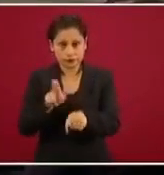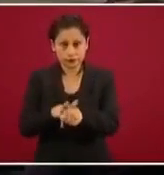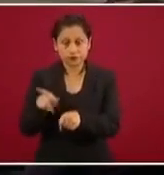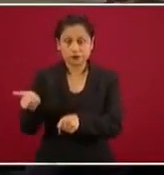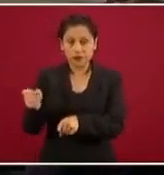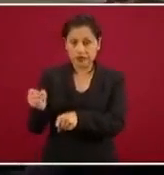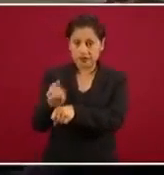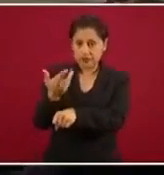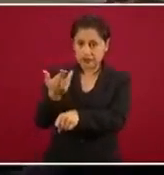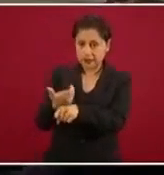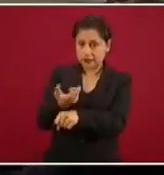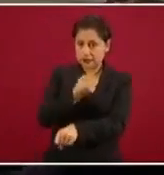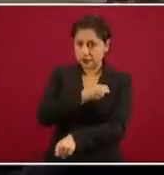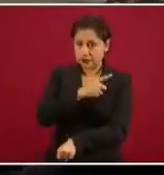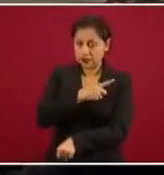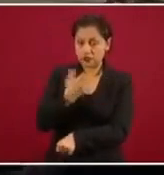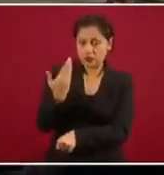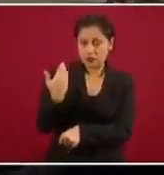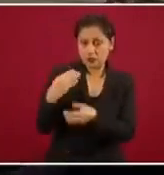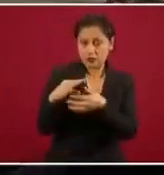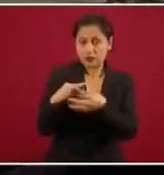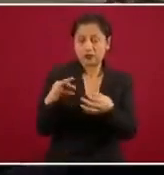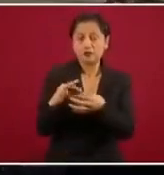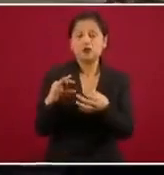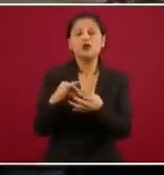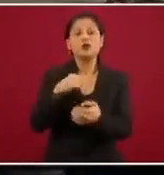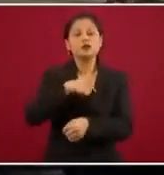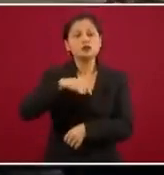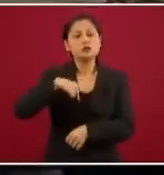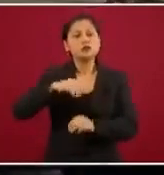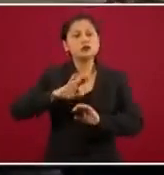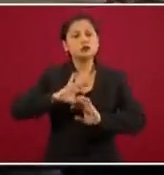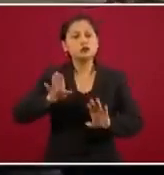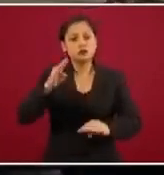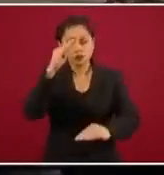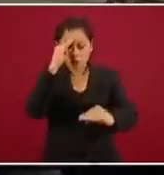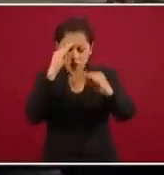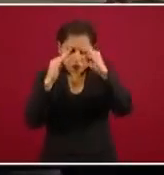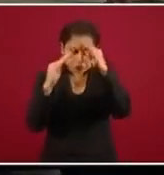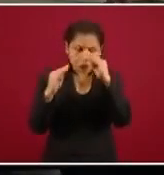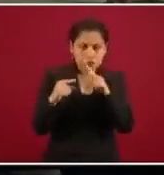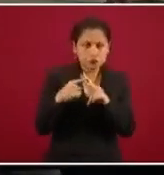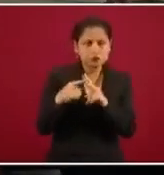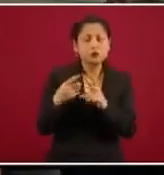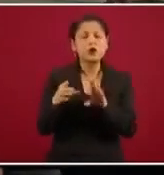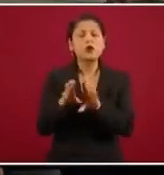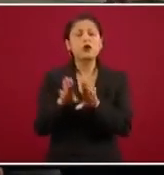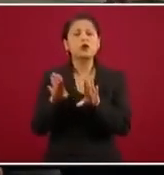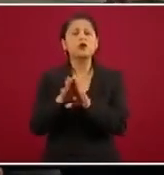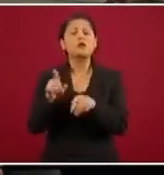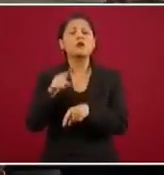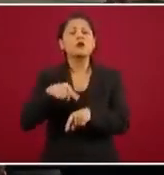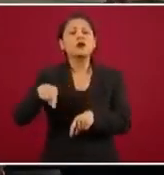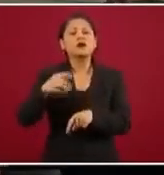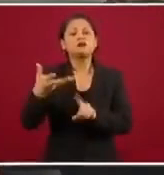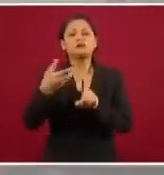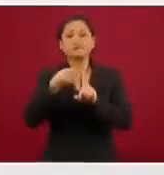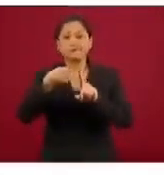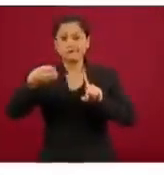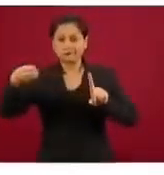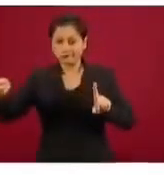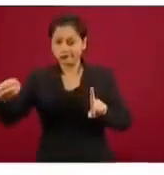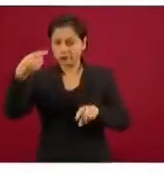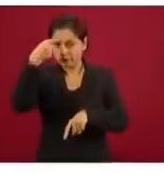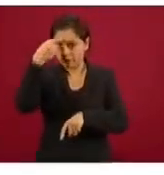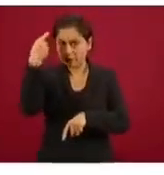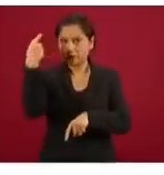Salud. Hemos organizado la atención para COVID para que podamos utilizar